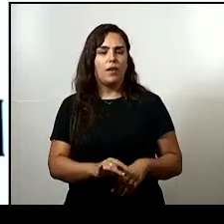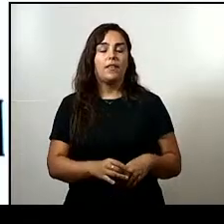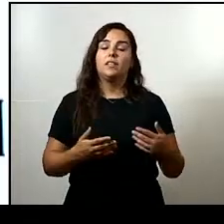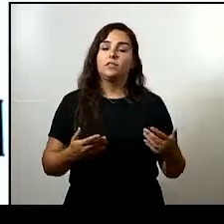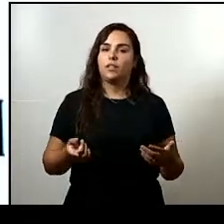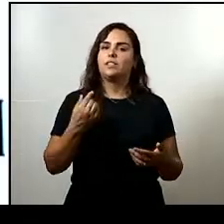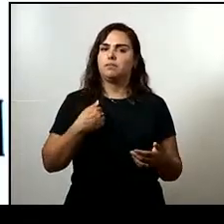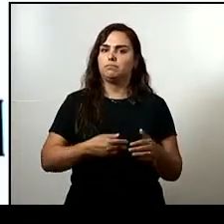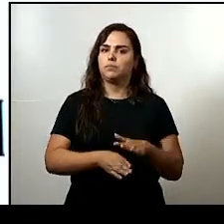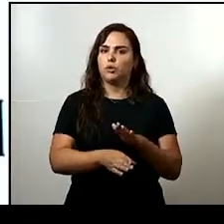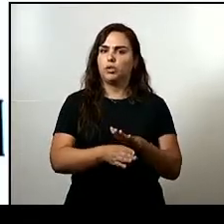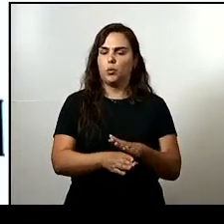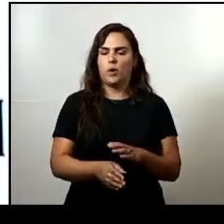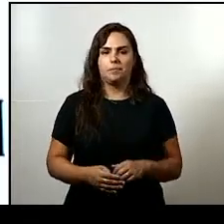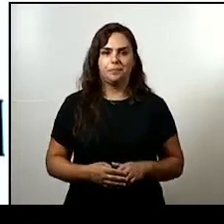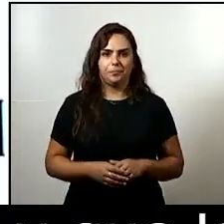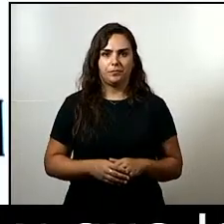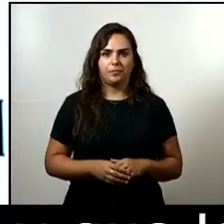lo sigan haciendo.